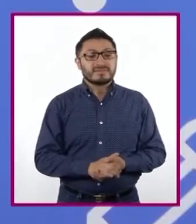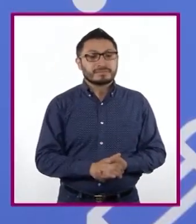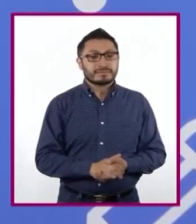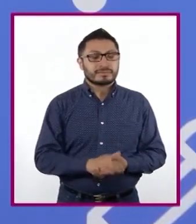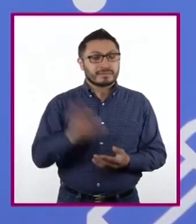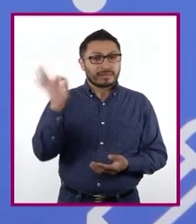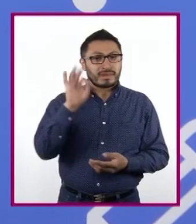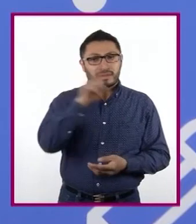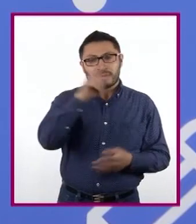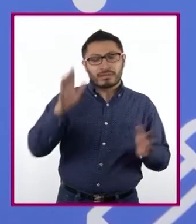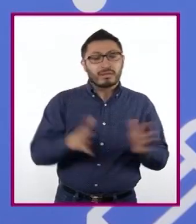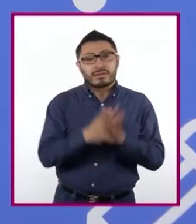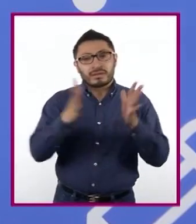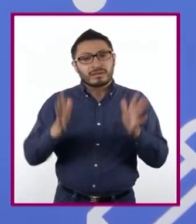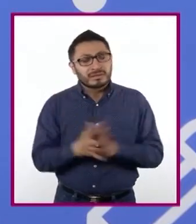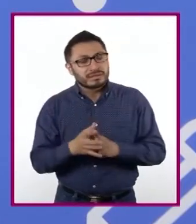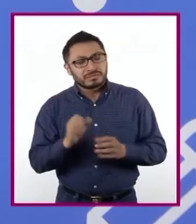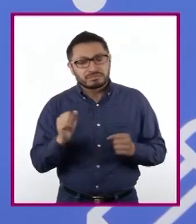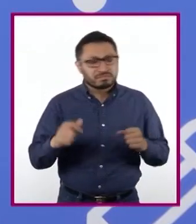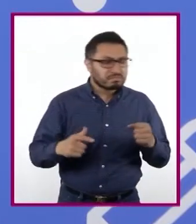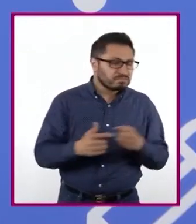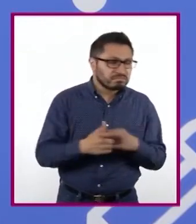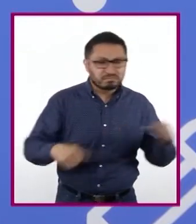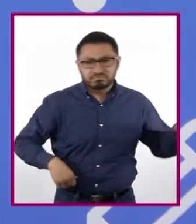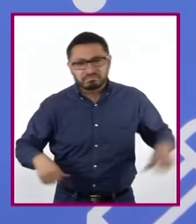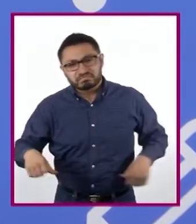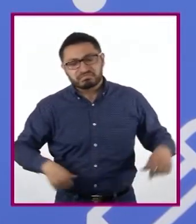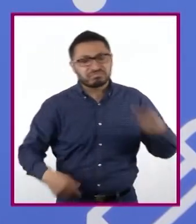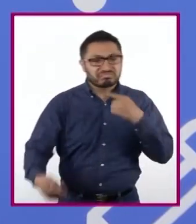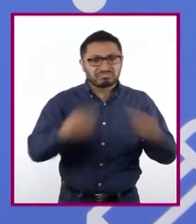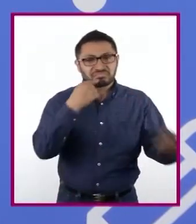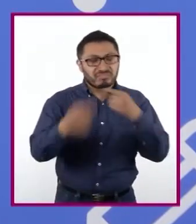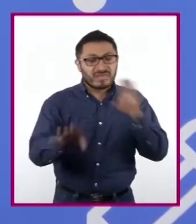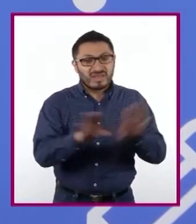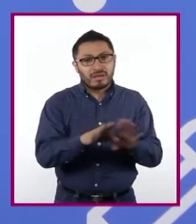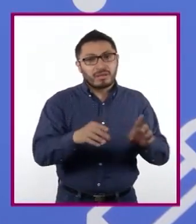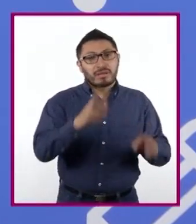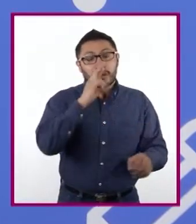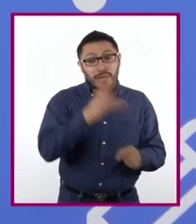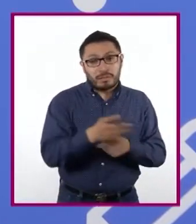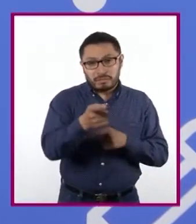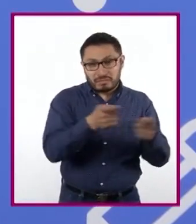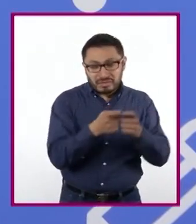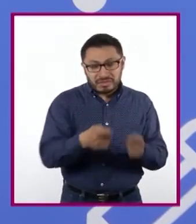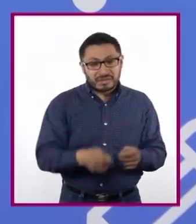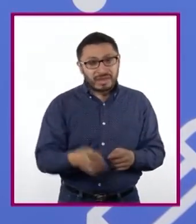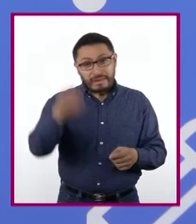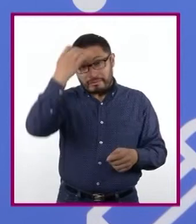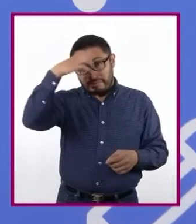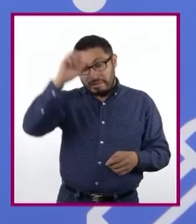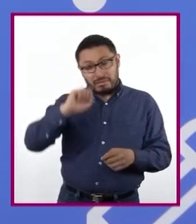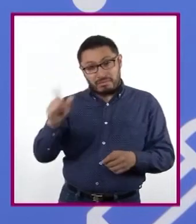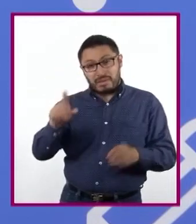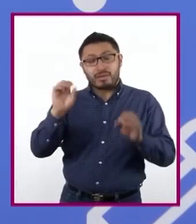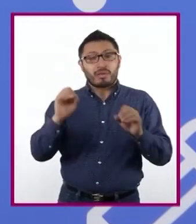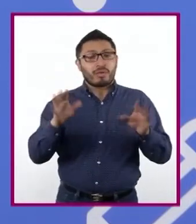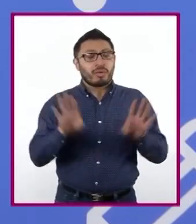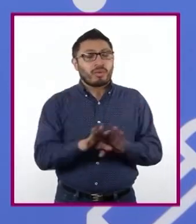hayan participado en alguna actividad de discusión, como moderador, experto o como